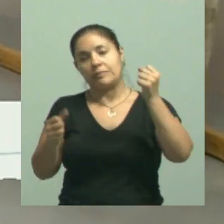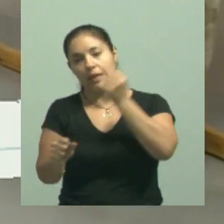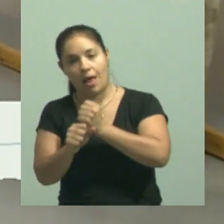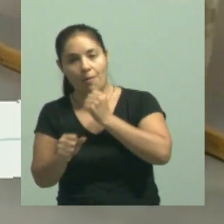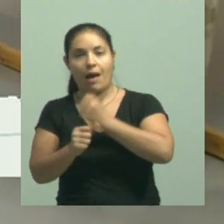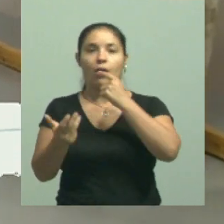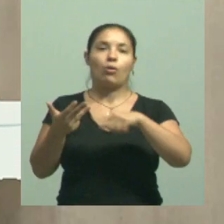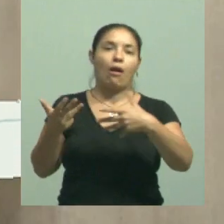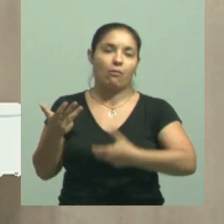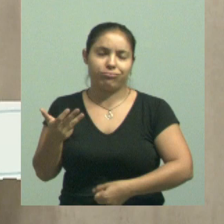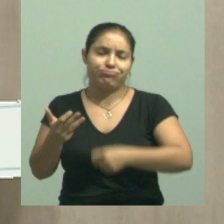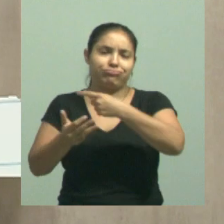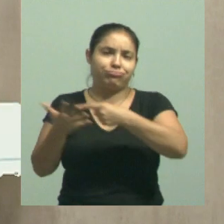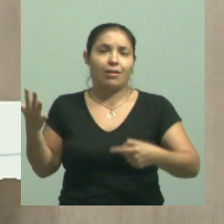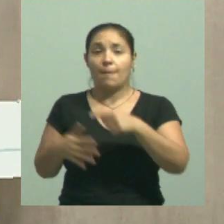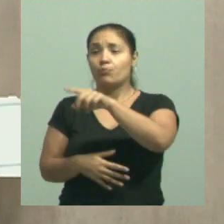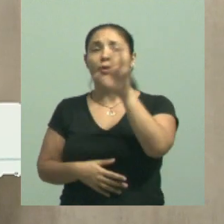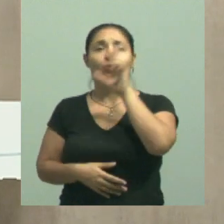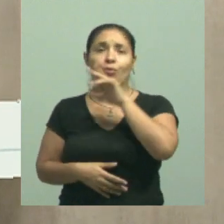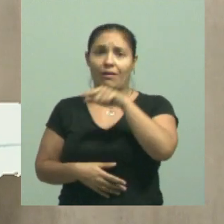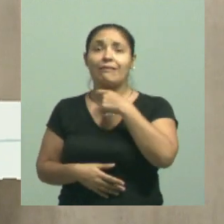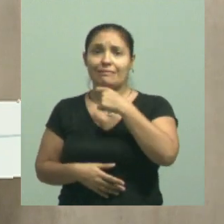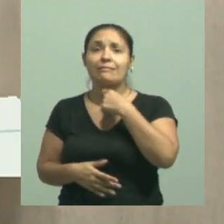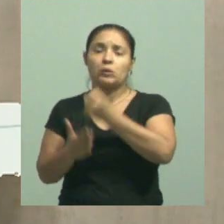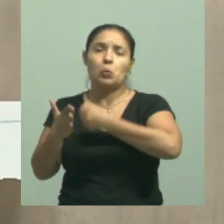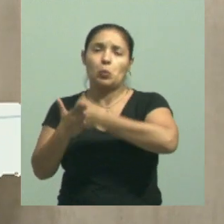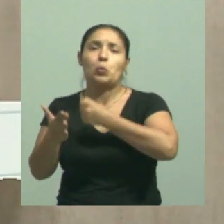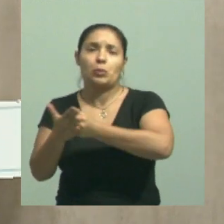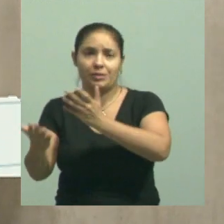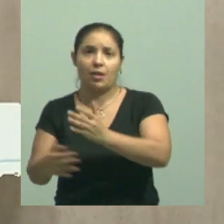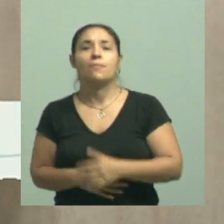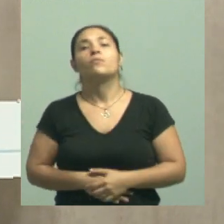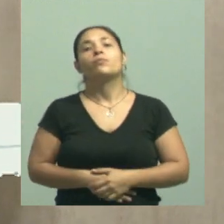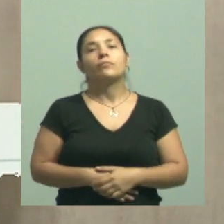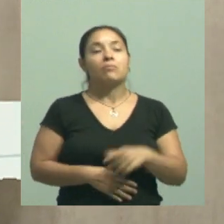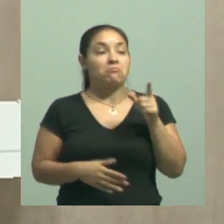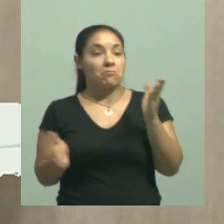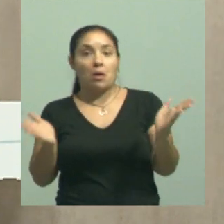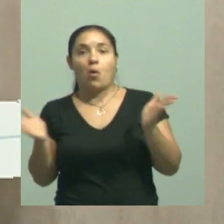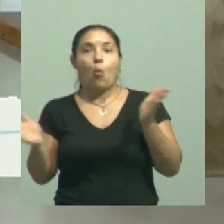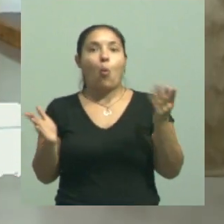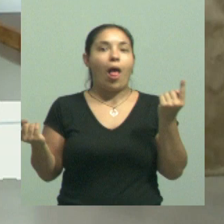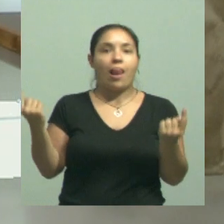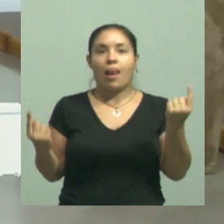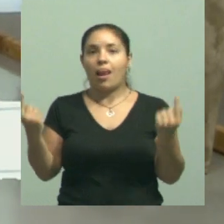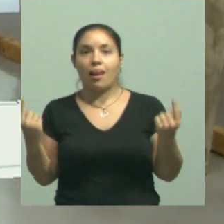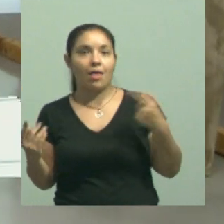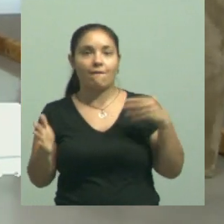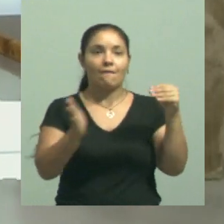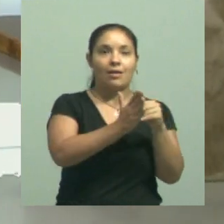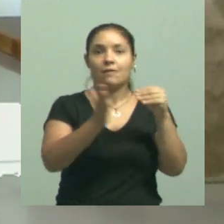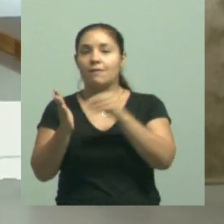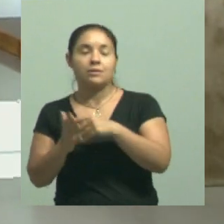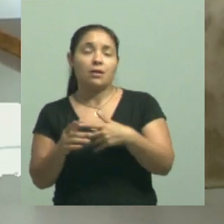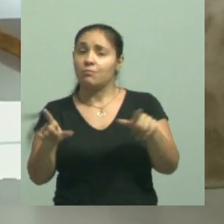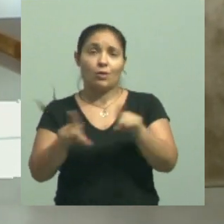que las soviéticas en ese momento también querían reivindicar. Entonces, una u otra fecha, la tradición de lucha es de las mujeres trabajadoras, claro, es de